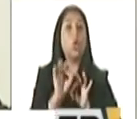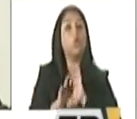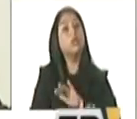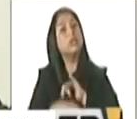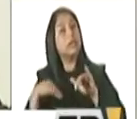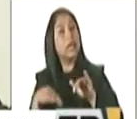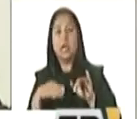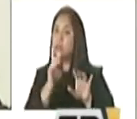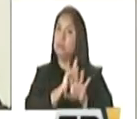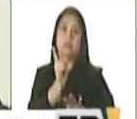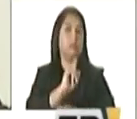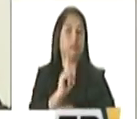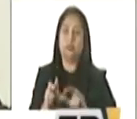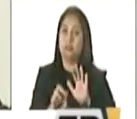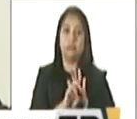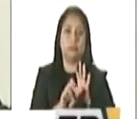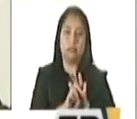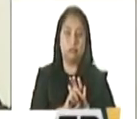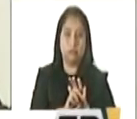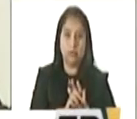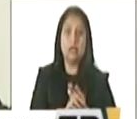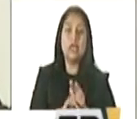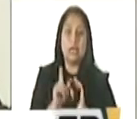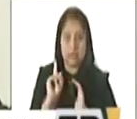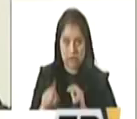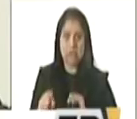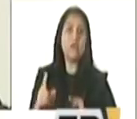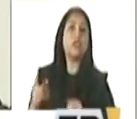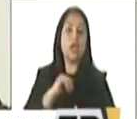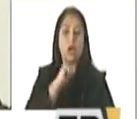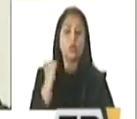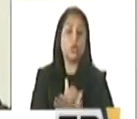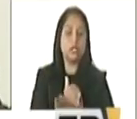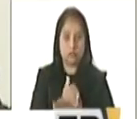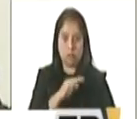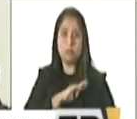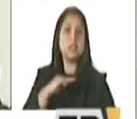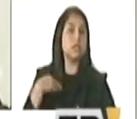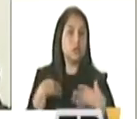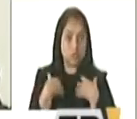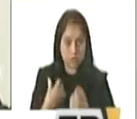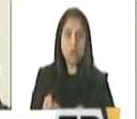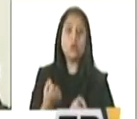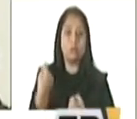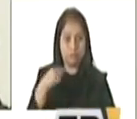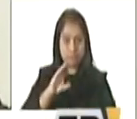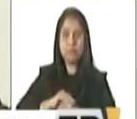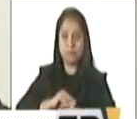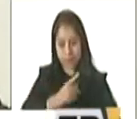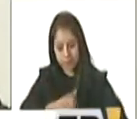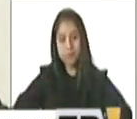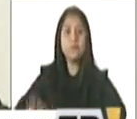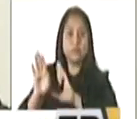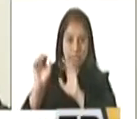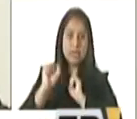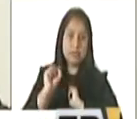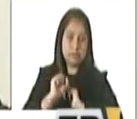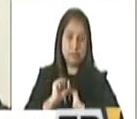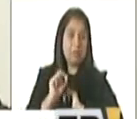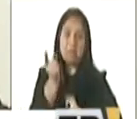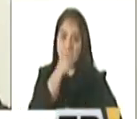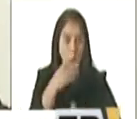casa sin que pueda tener autorización del Ministerio de Salud Pública. Eso nos ha servido para